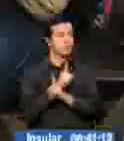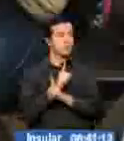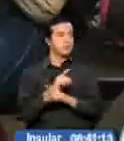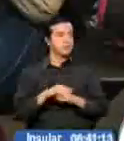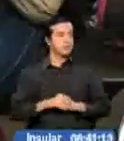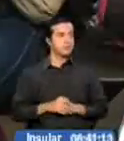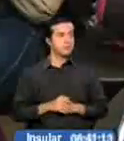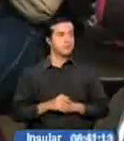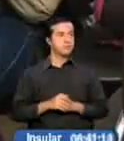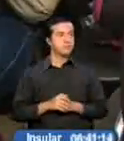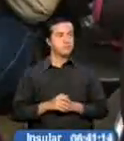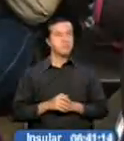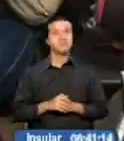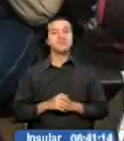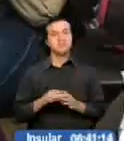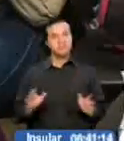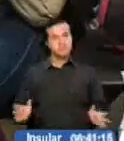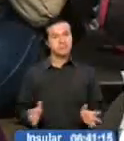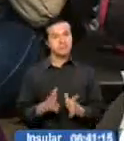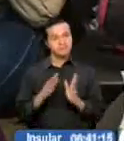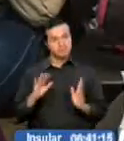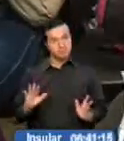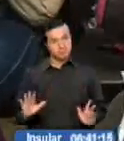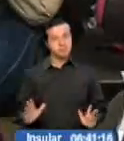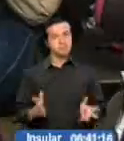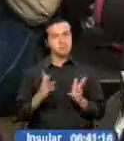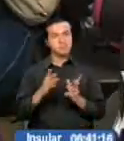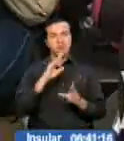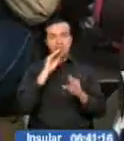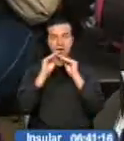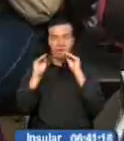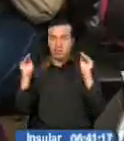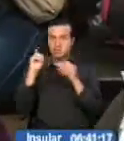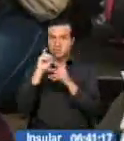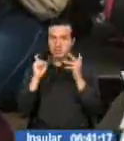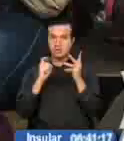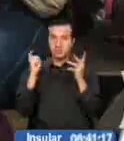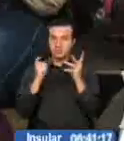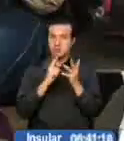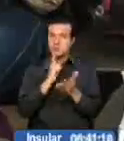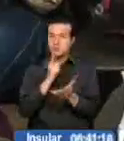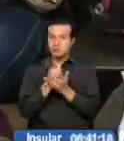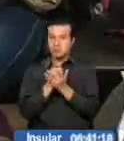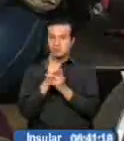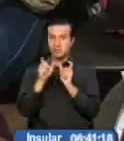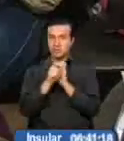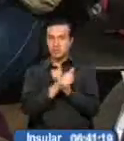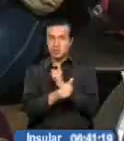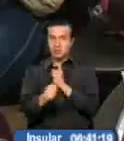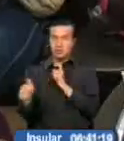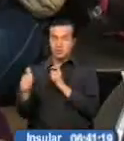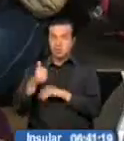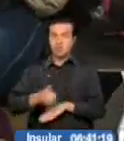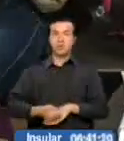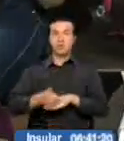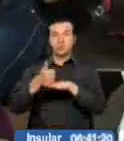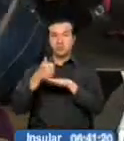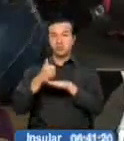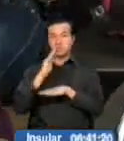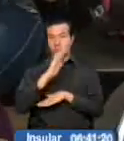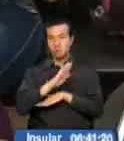discapacidad. Vamos impulsando y diciendo nuestras necesidades para que las personas, las autoridades